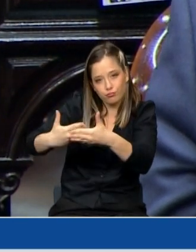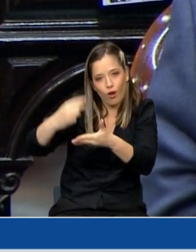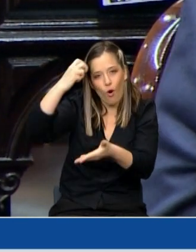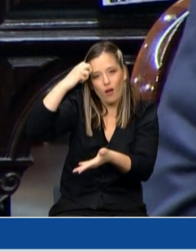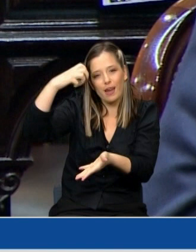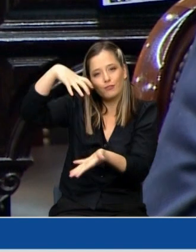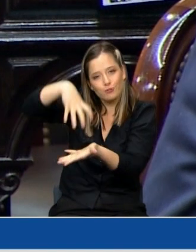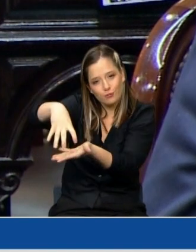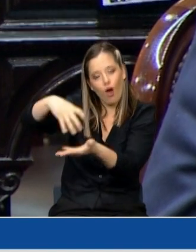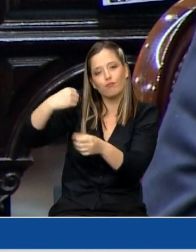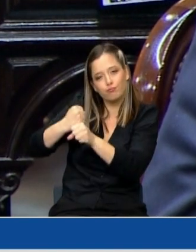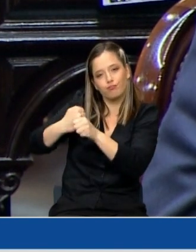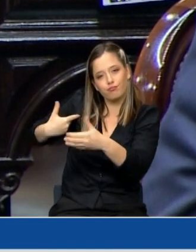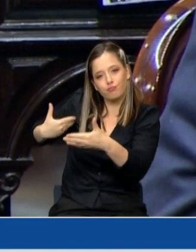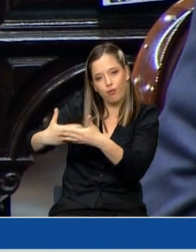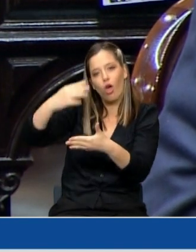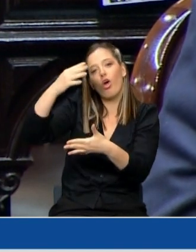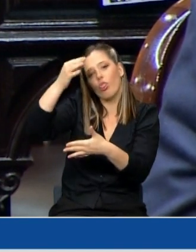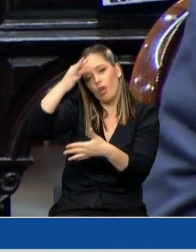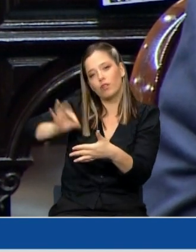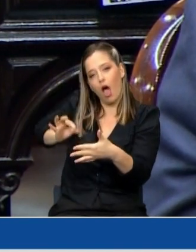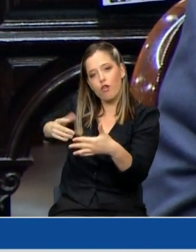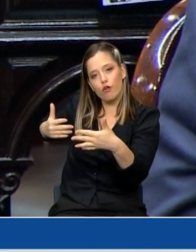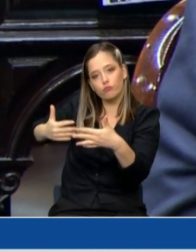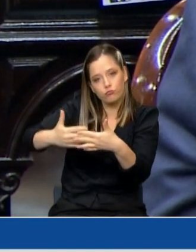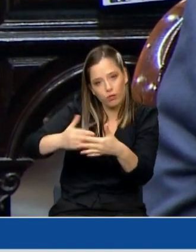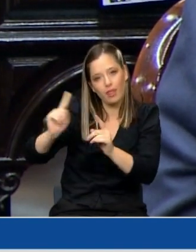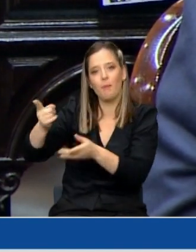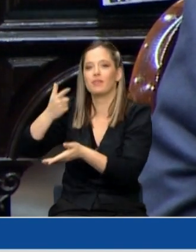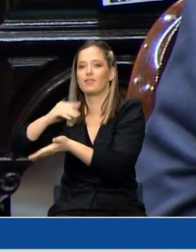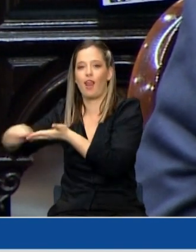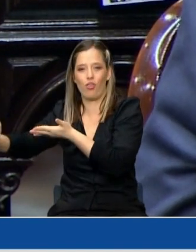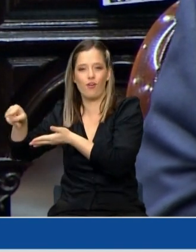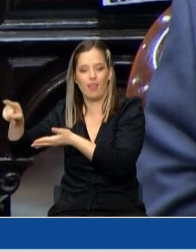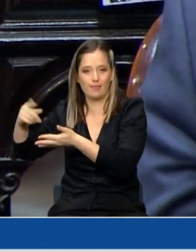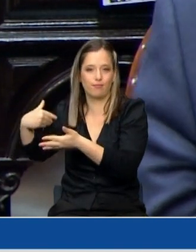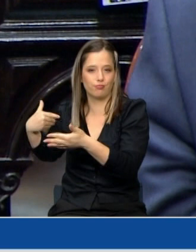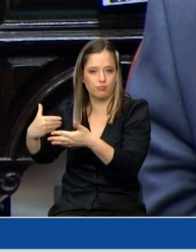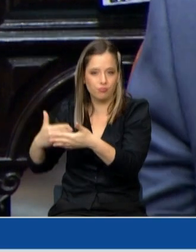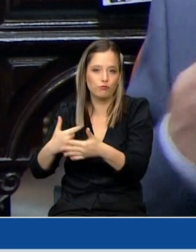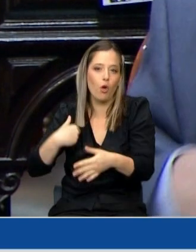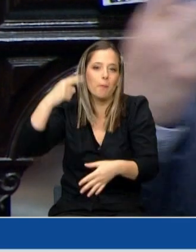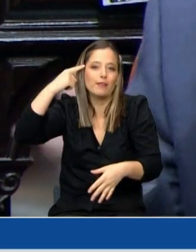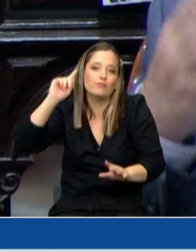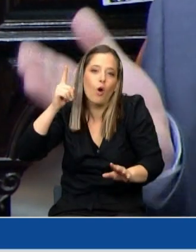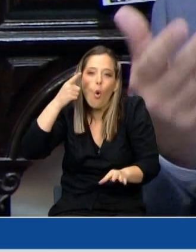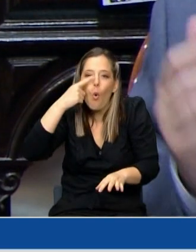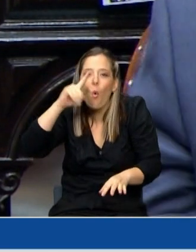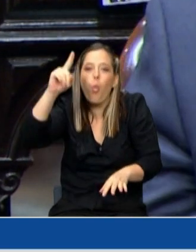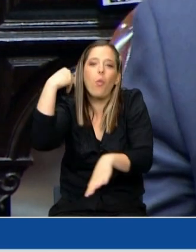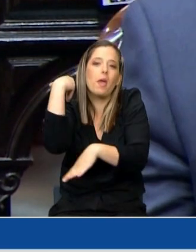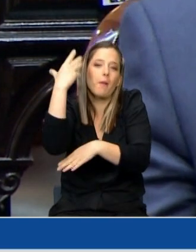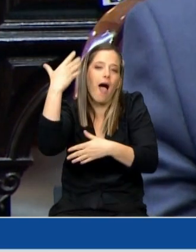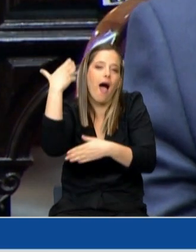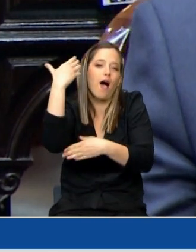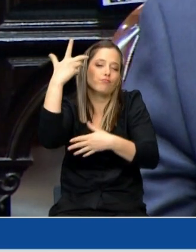Congreso y también del otro lado por senadores. No sé si va a ser la última, pero hay